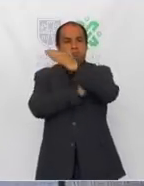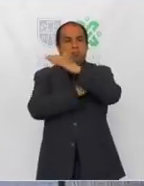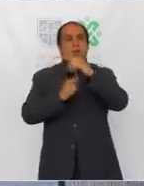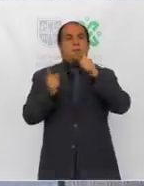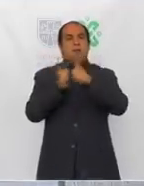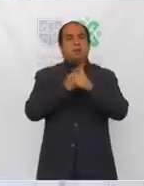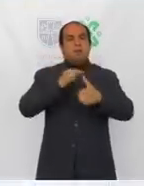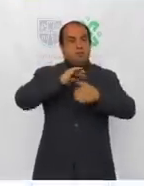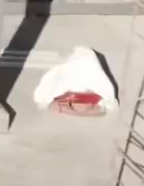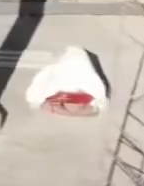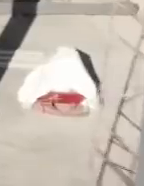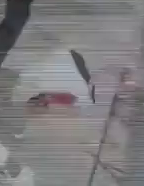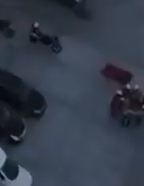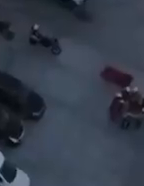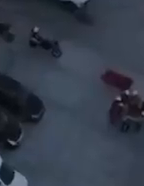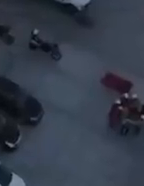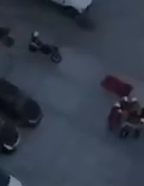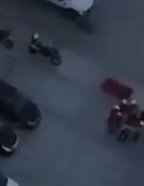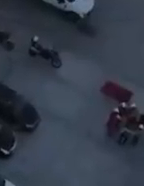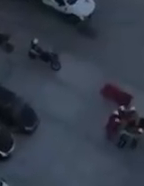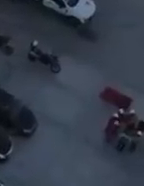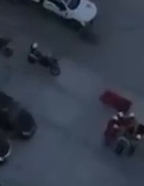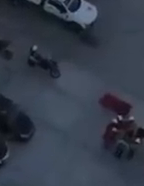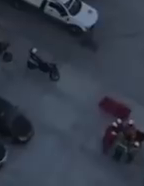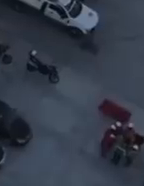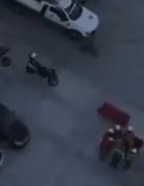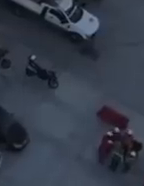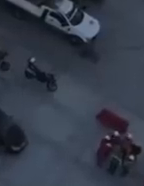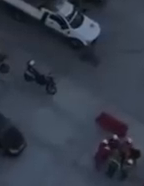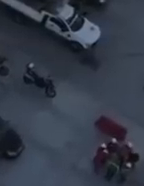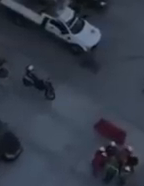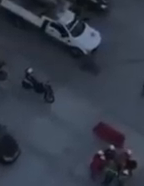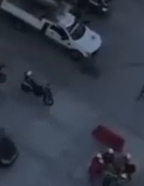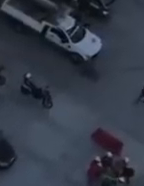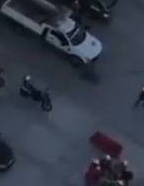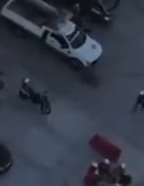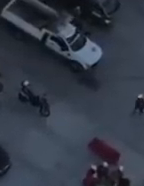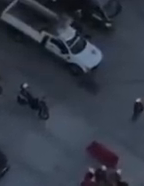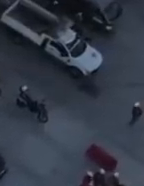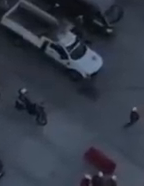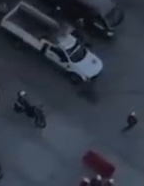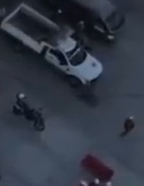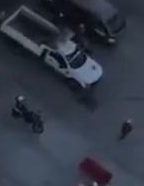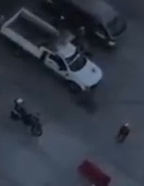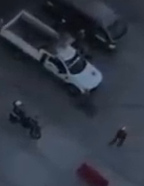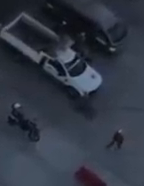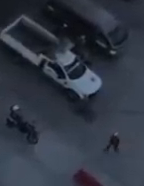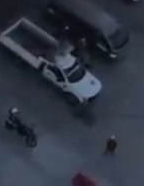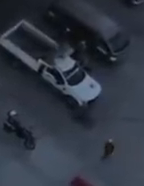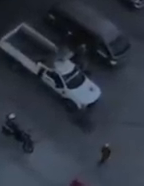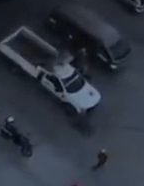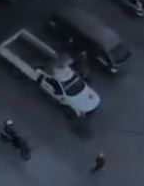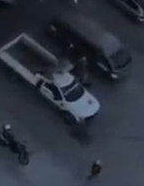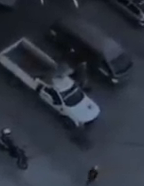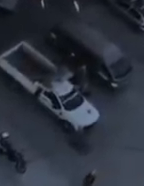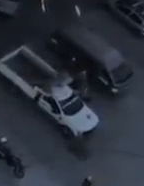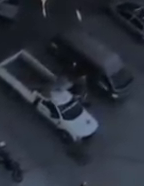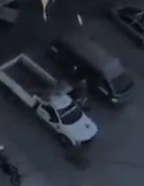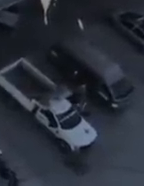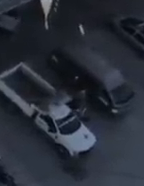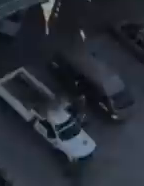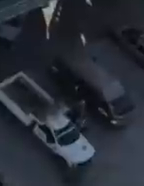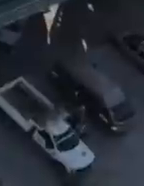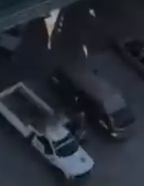siguiente. Y muy importante mencionar que como parte de lo que